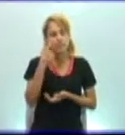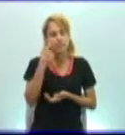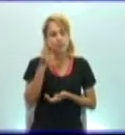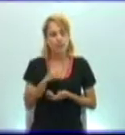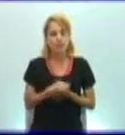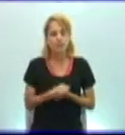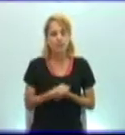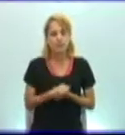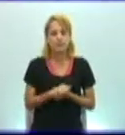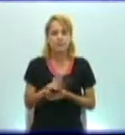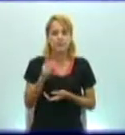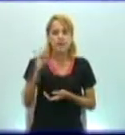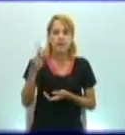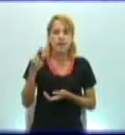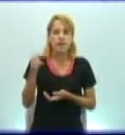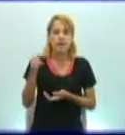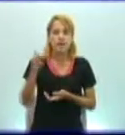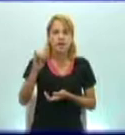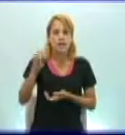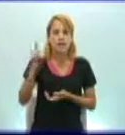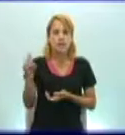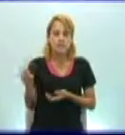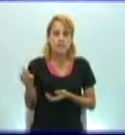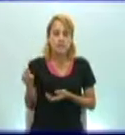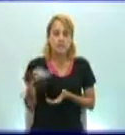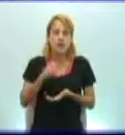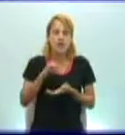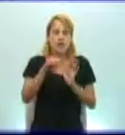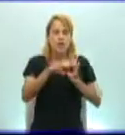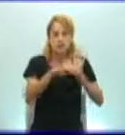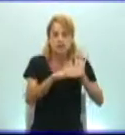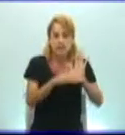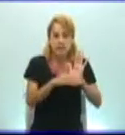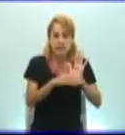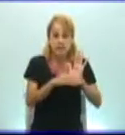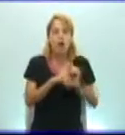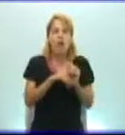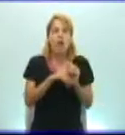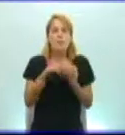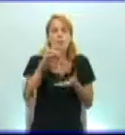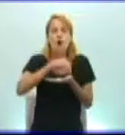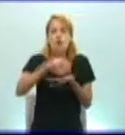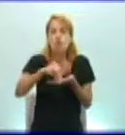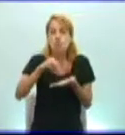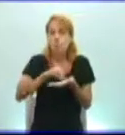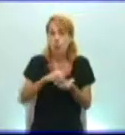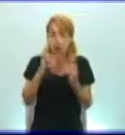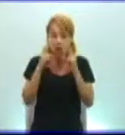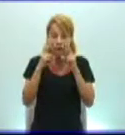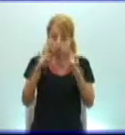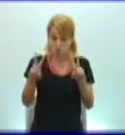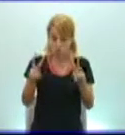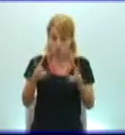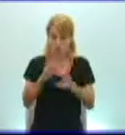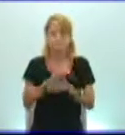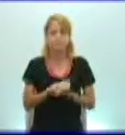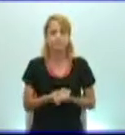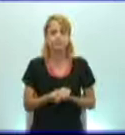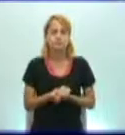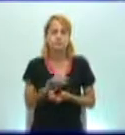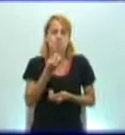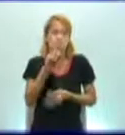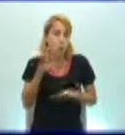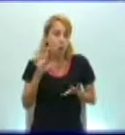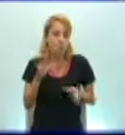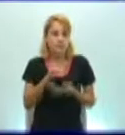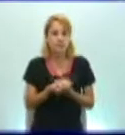las raíces por el lugar en donde viven. Por el lugar en donde viven tenemos